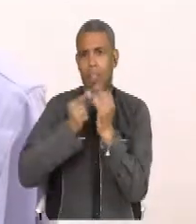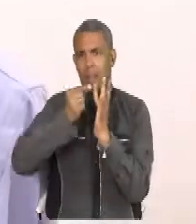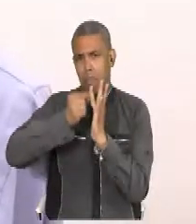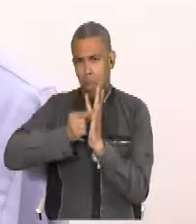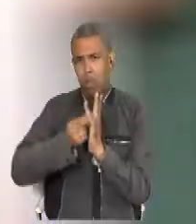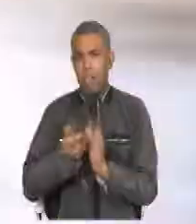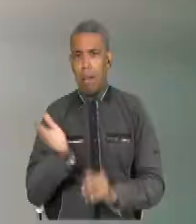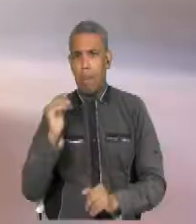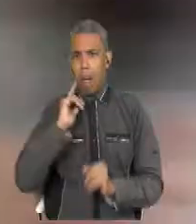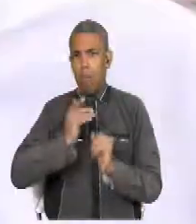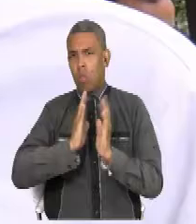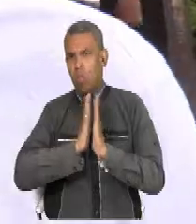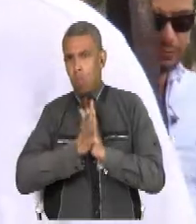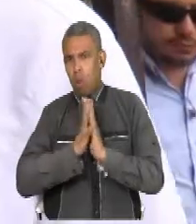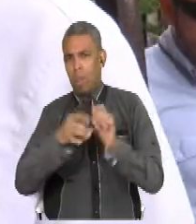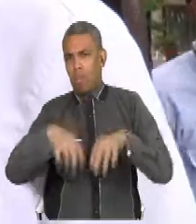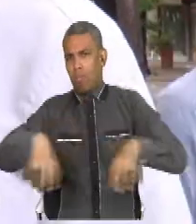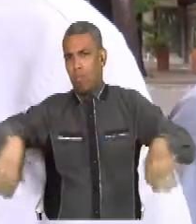al centro comercial.